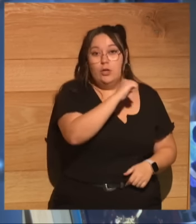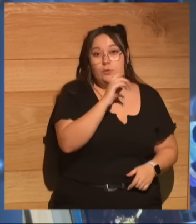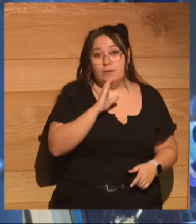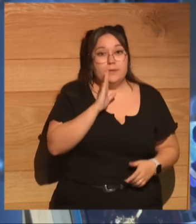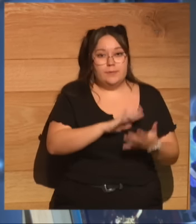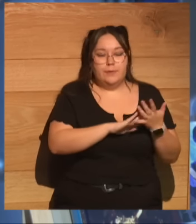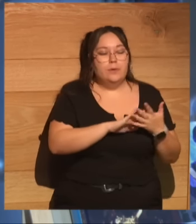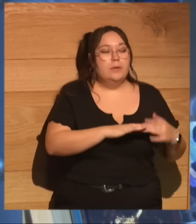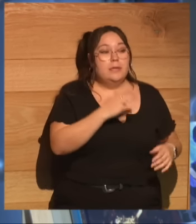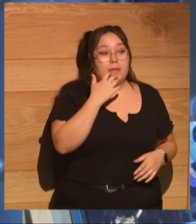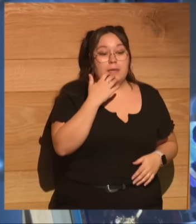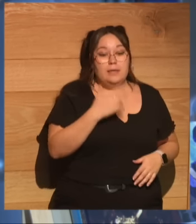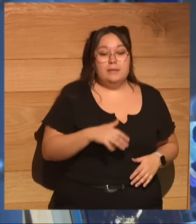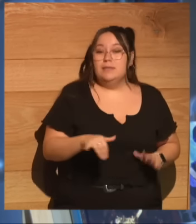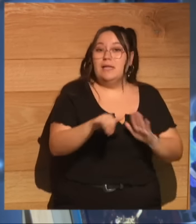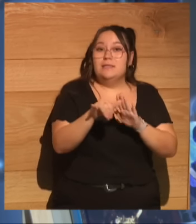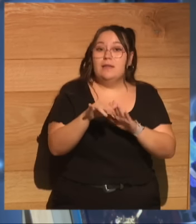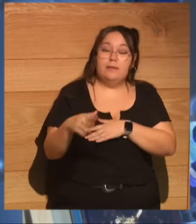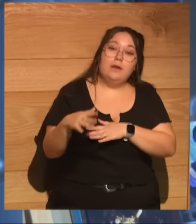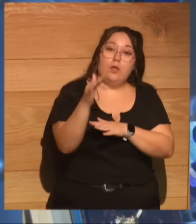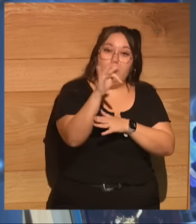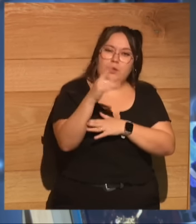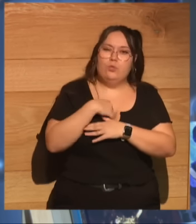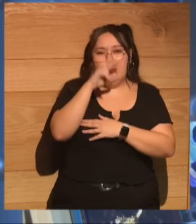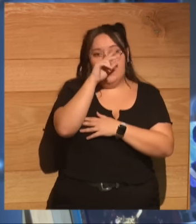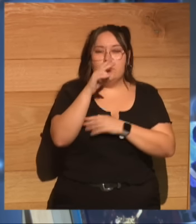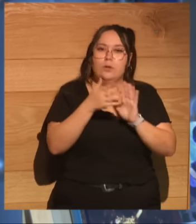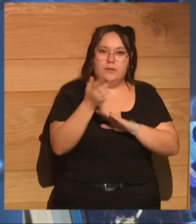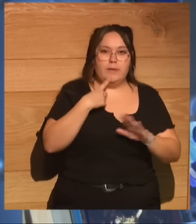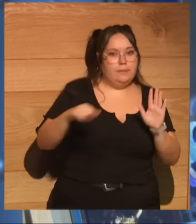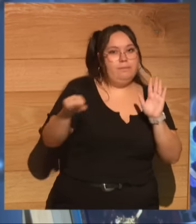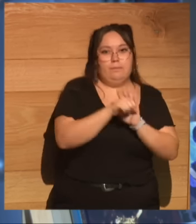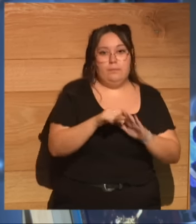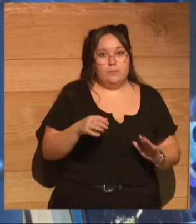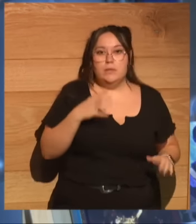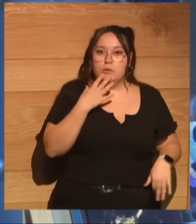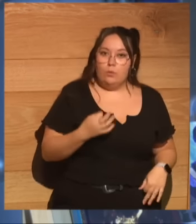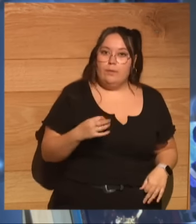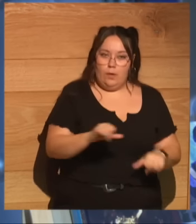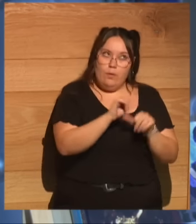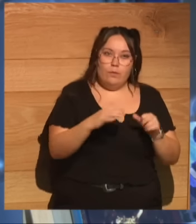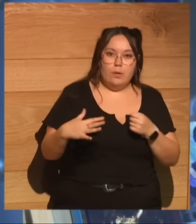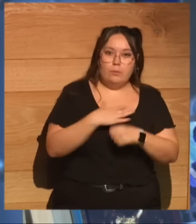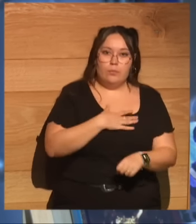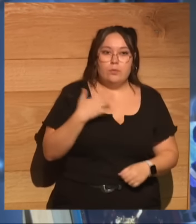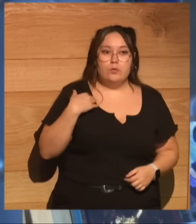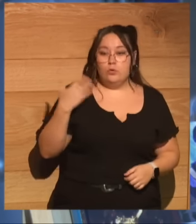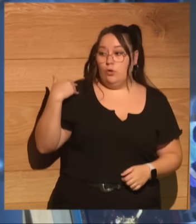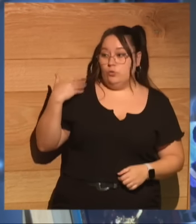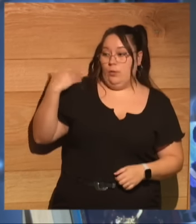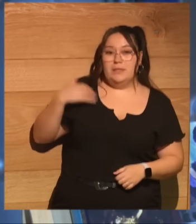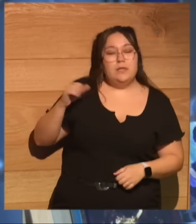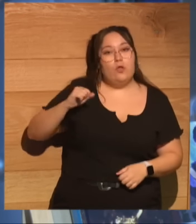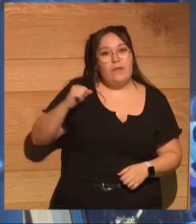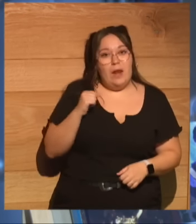que digo es que si vives a tres manzanas de un cementerio y tienes inquietudes, o sea, eso te tiene que marcar de una manera, ¿no? Yo vivía al lado del Alcampo, no, no sé va, si. No